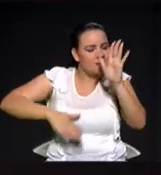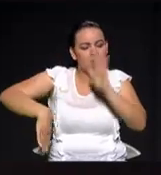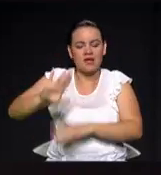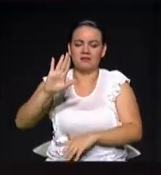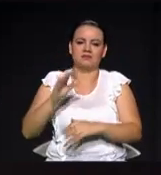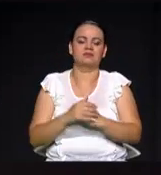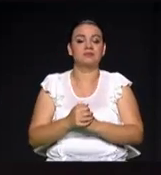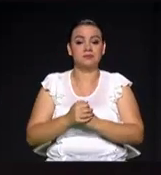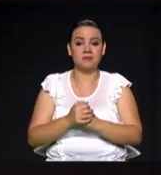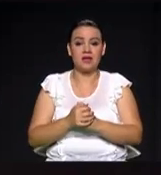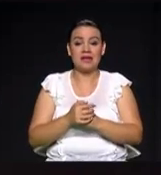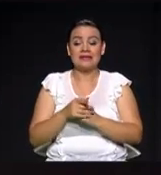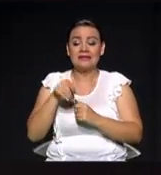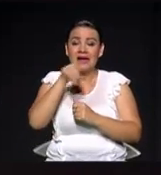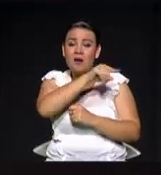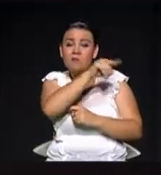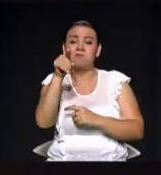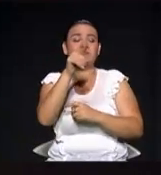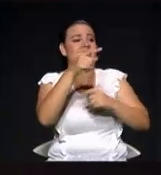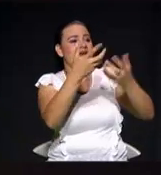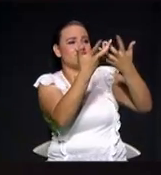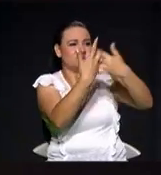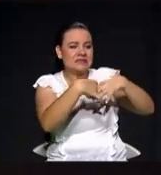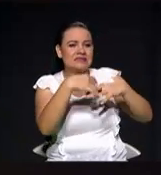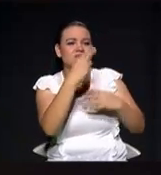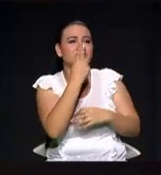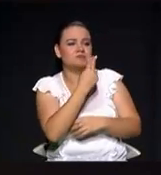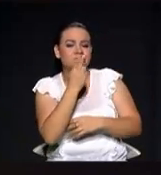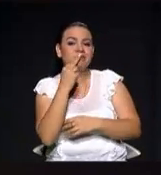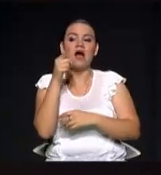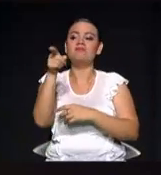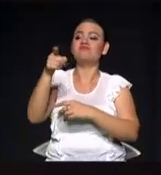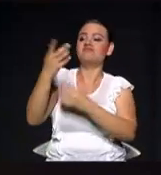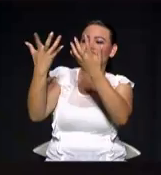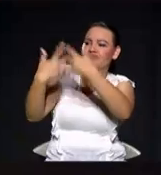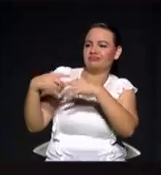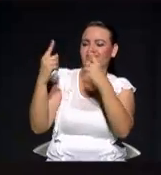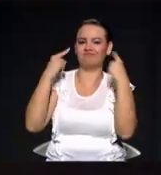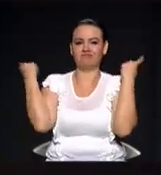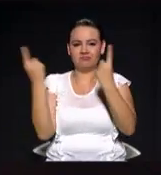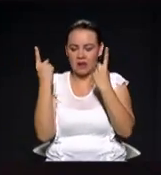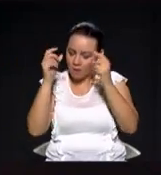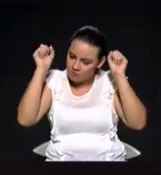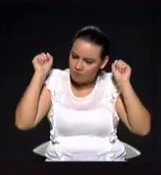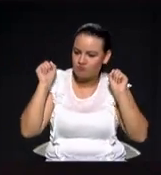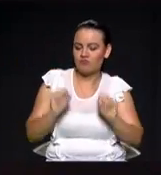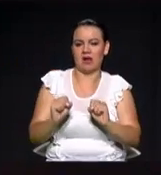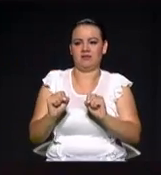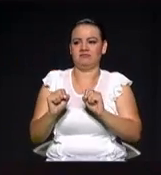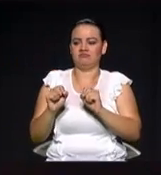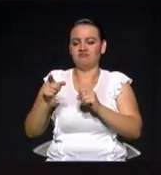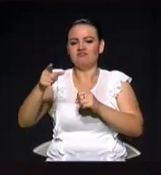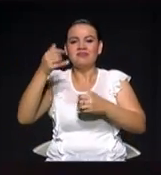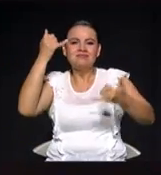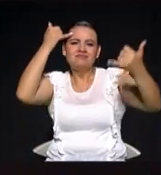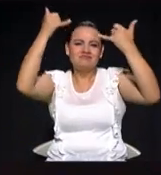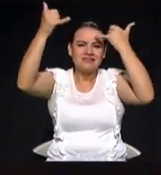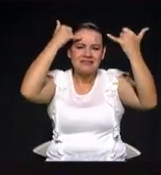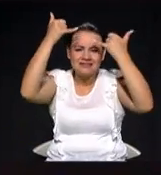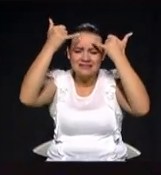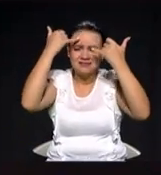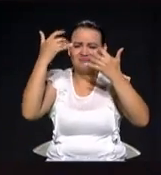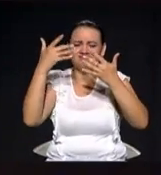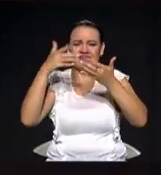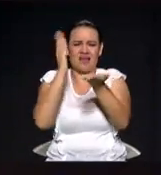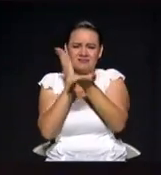al sector público y al sector privado que se articulen para que seamos capaces de volver a estudiar volver a juntar las tesis para que nos hagamos